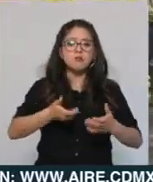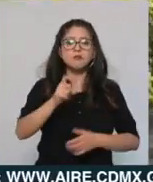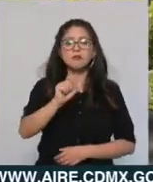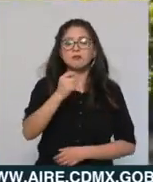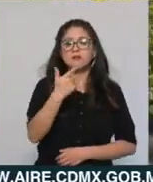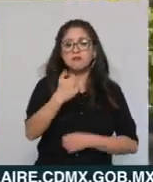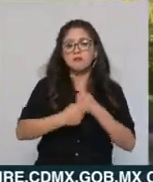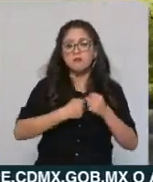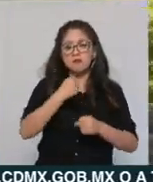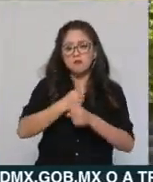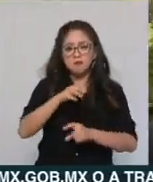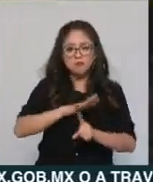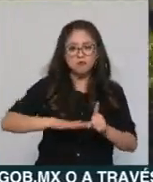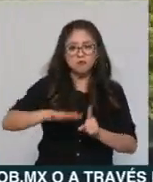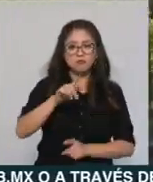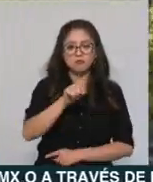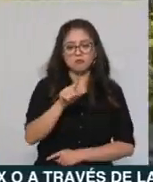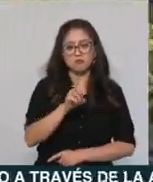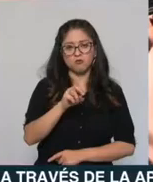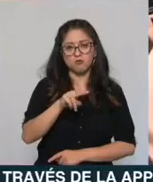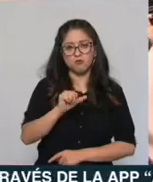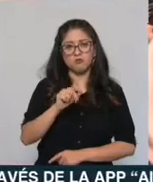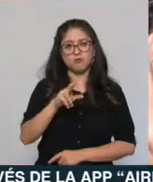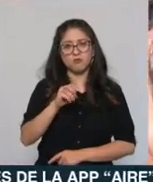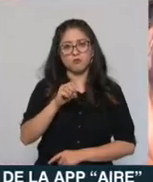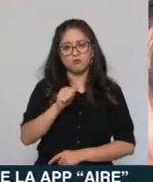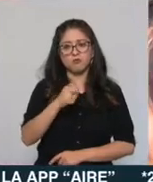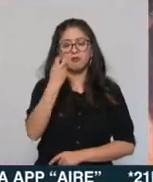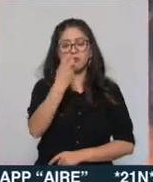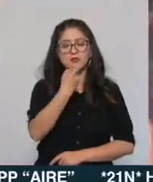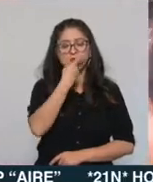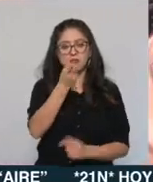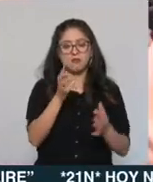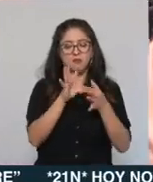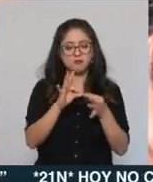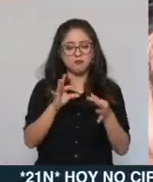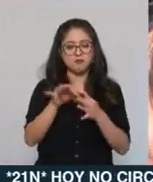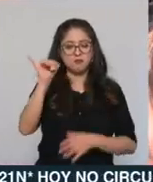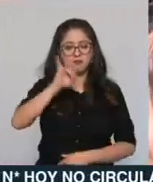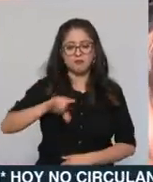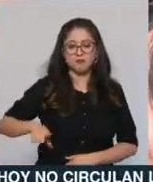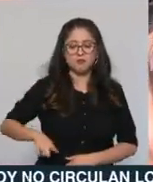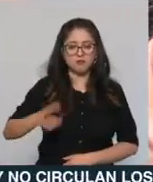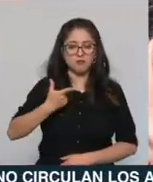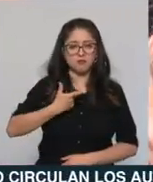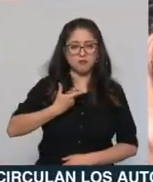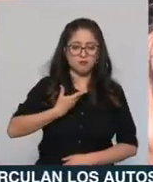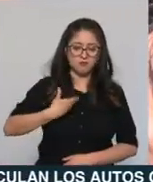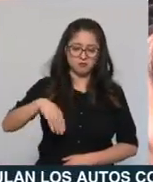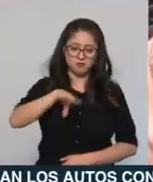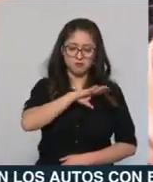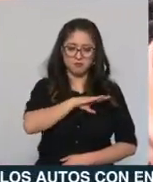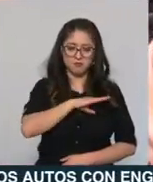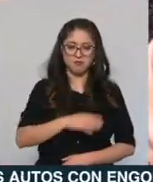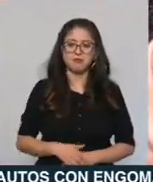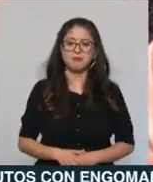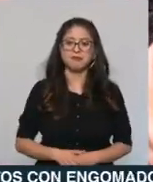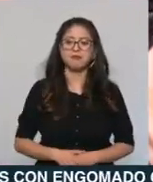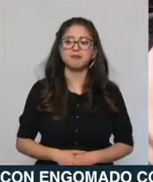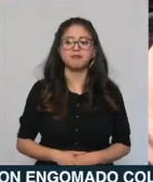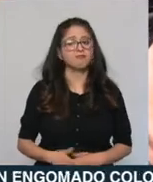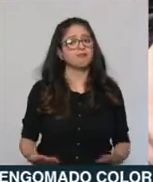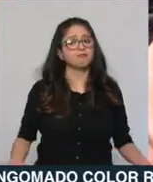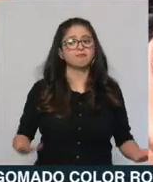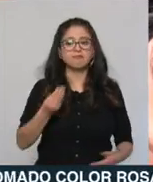pasado en la Zona Rosa. Así lo dejó claro la jefa de gobierno, Claudia Sheinbaum. Todo el peso de la ley están en el Ministerio